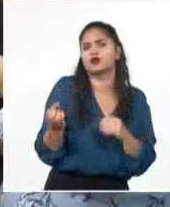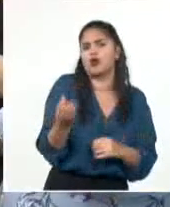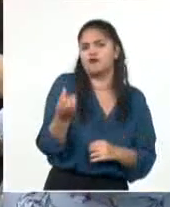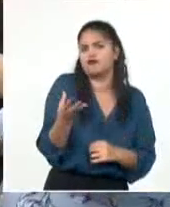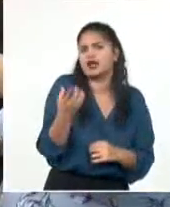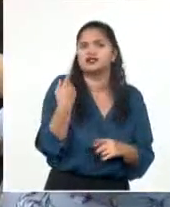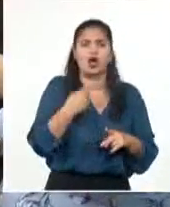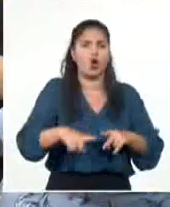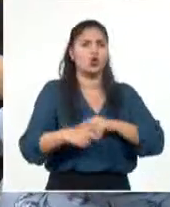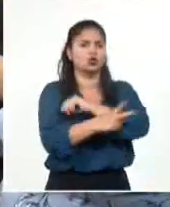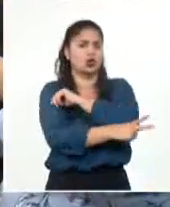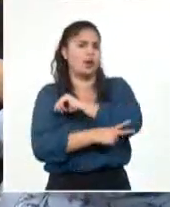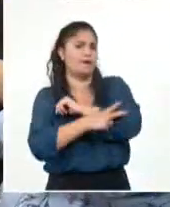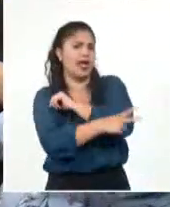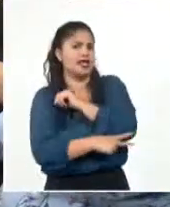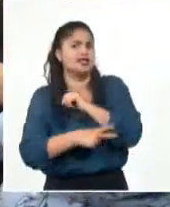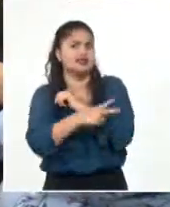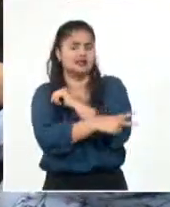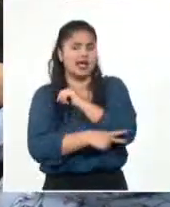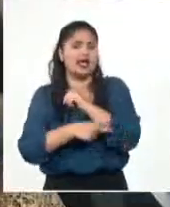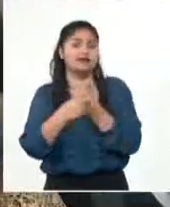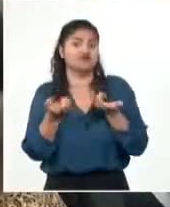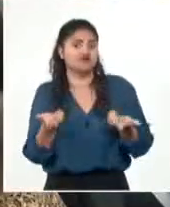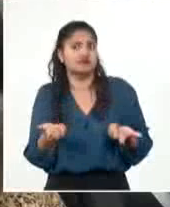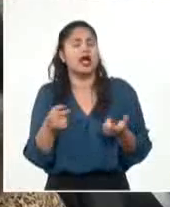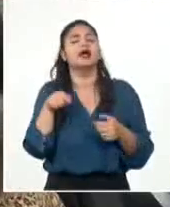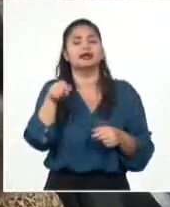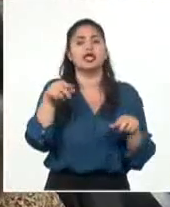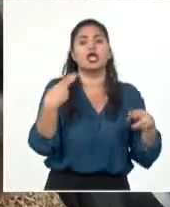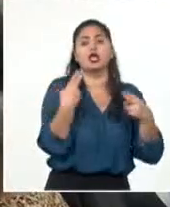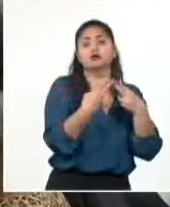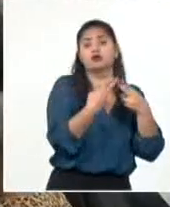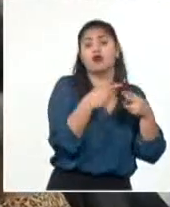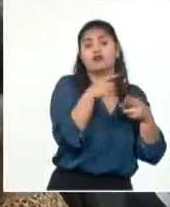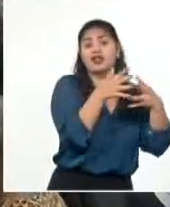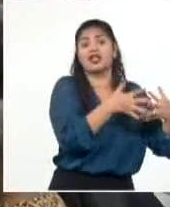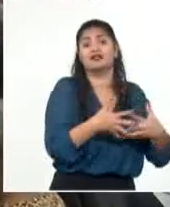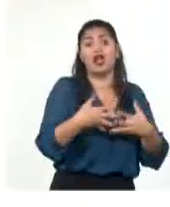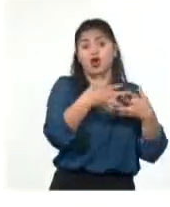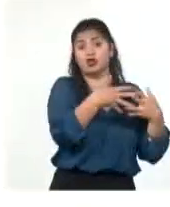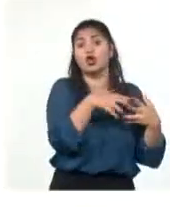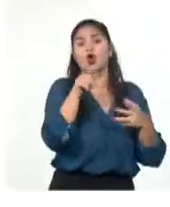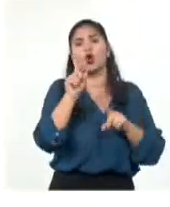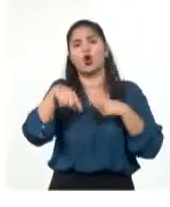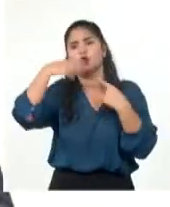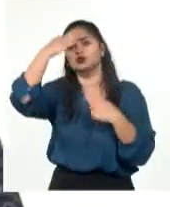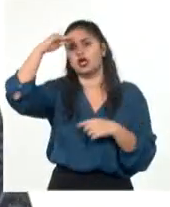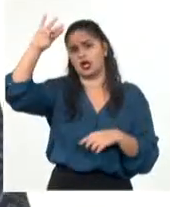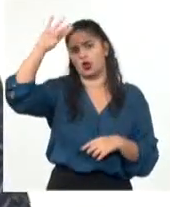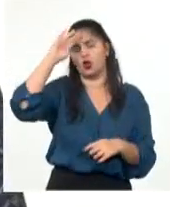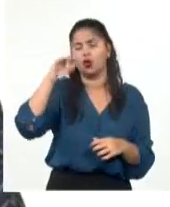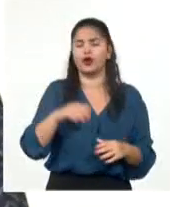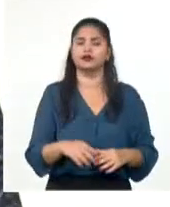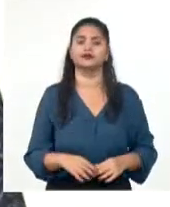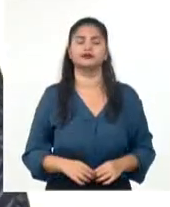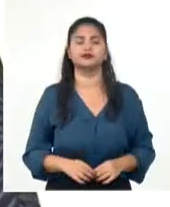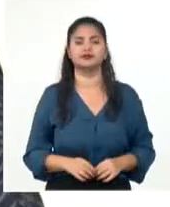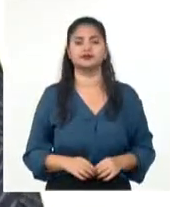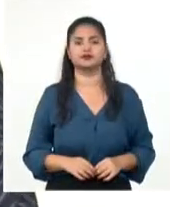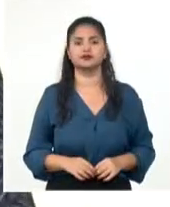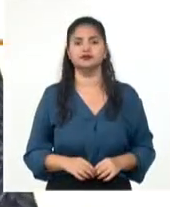odio y las sanciones que impiden a nuestros pueblos el acceso pleno a Internet. Necesitamos que la